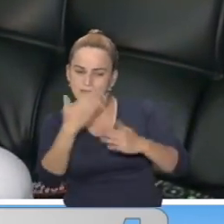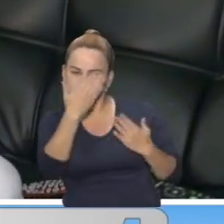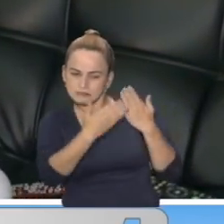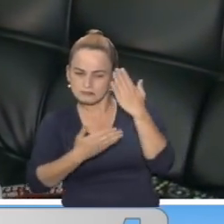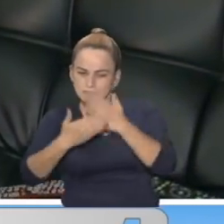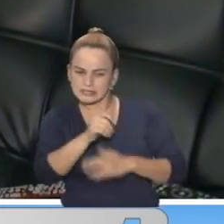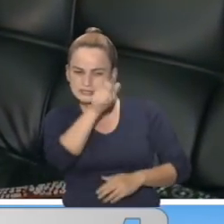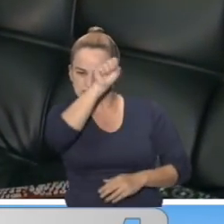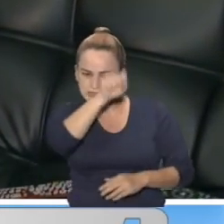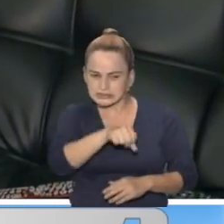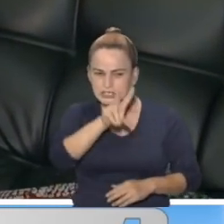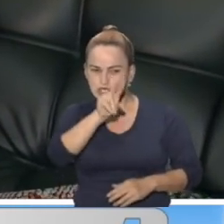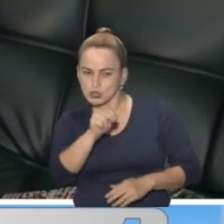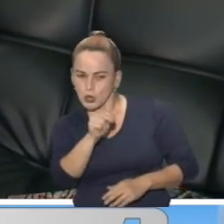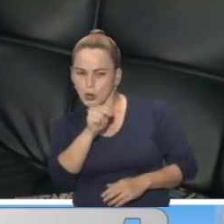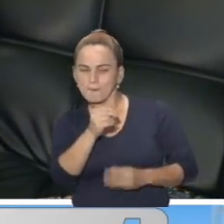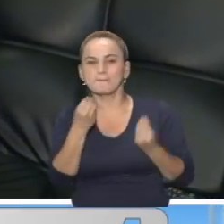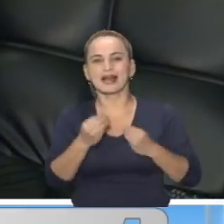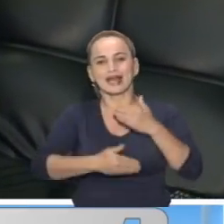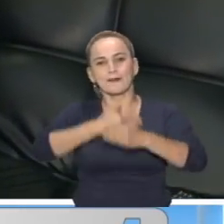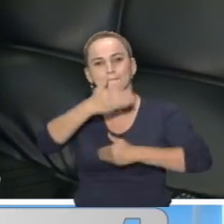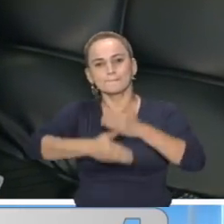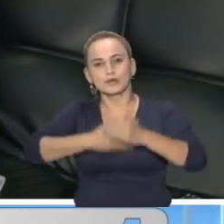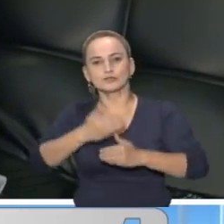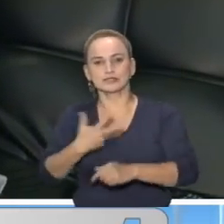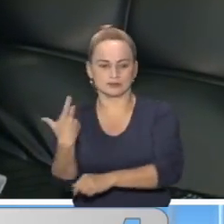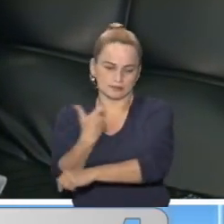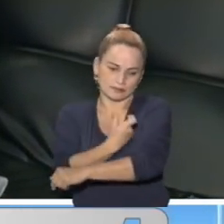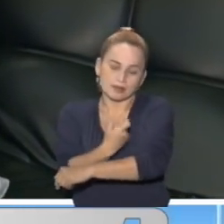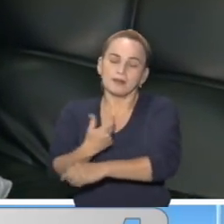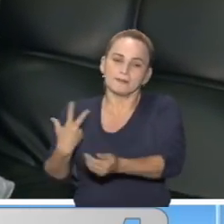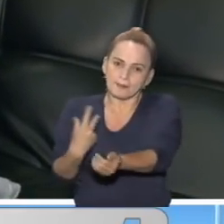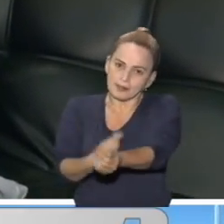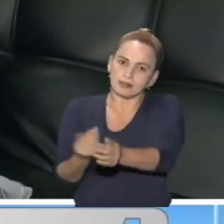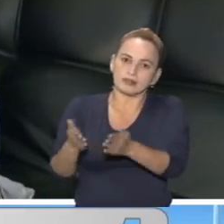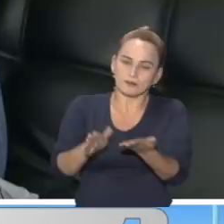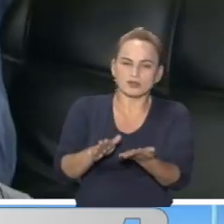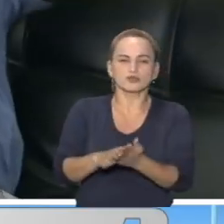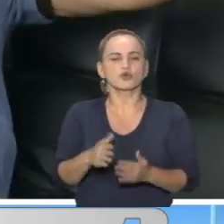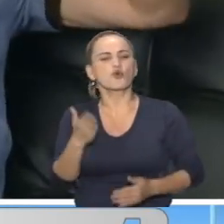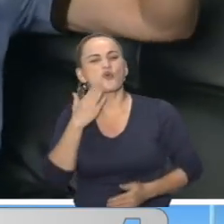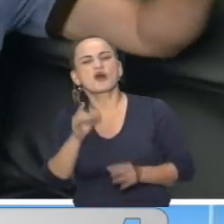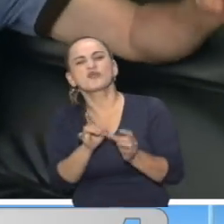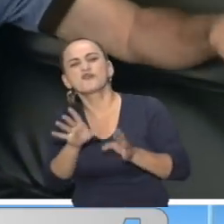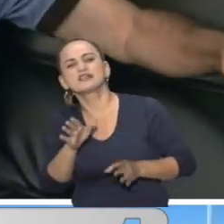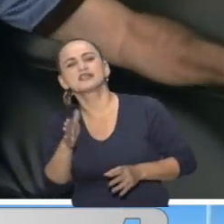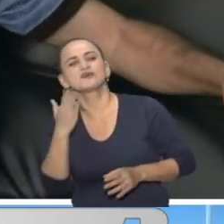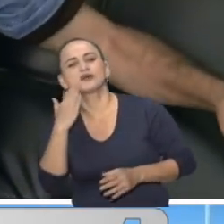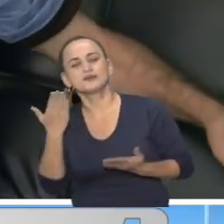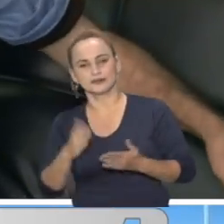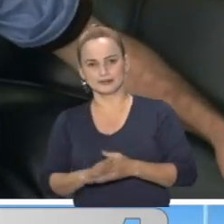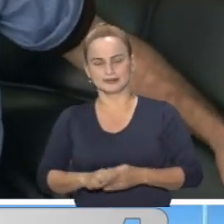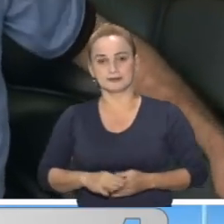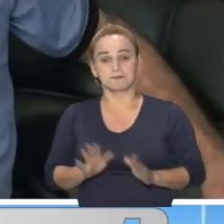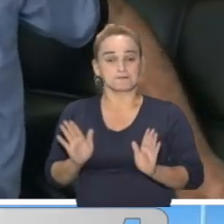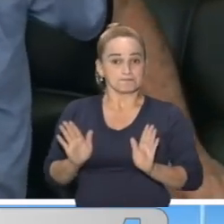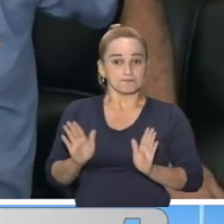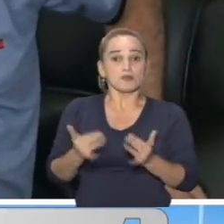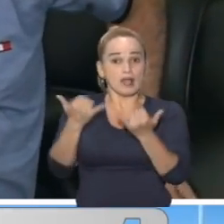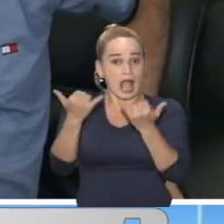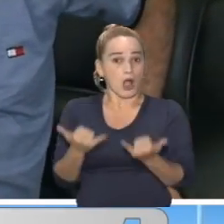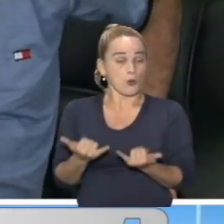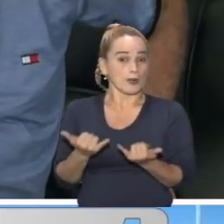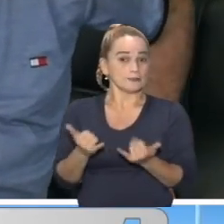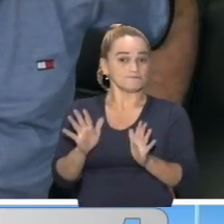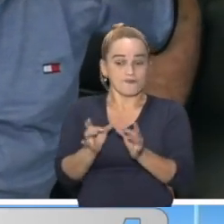para poder continuar así con el proceso de la eutanasia. ¿Hay alguna fecha tentativa cuándo se podría realizar este procedimiento? En el momento